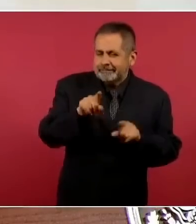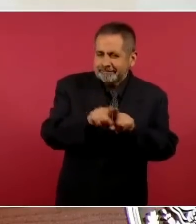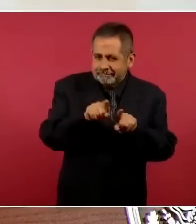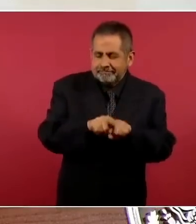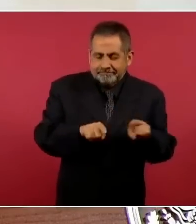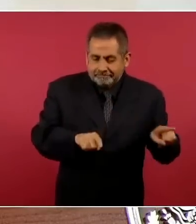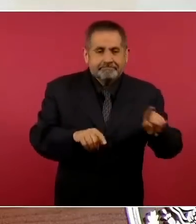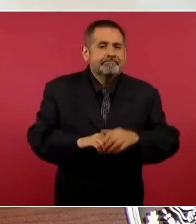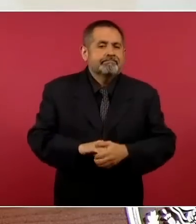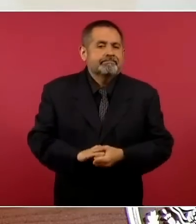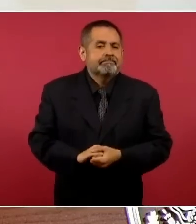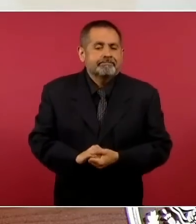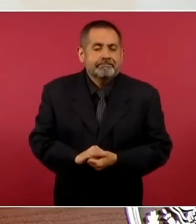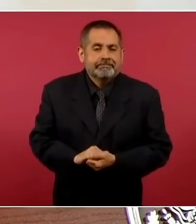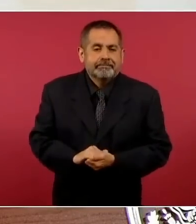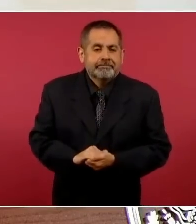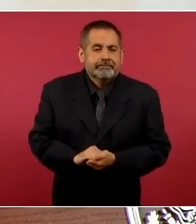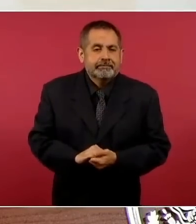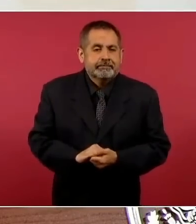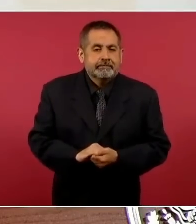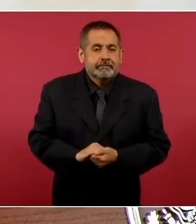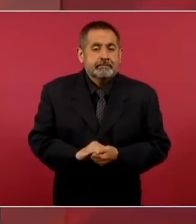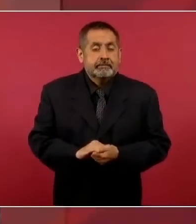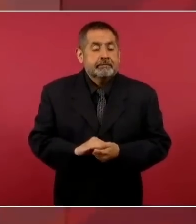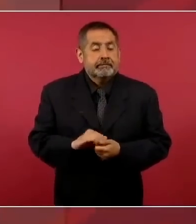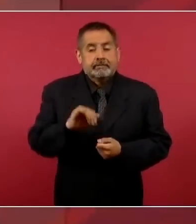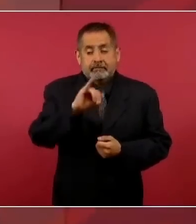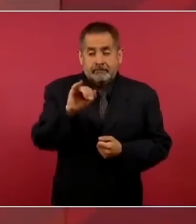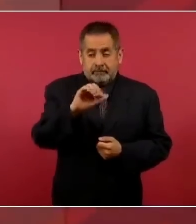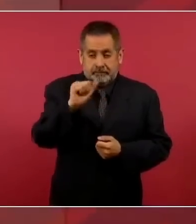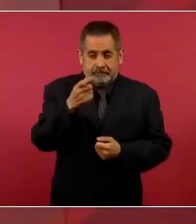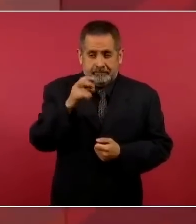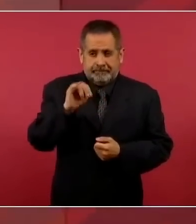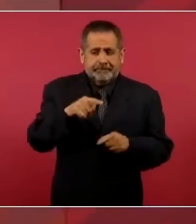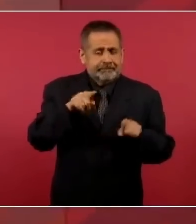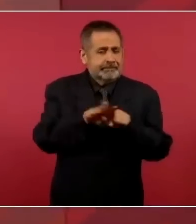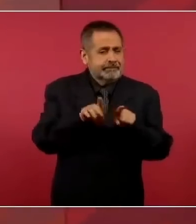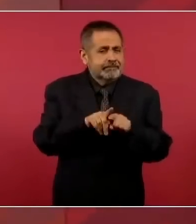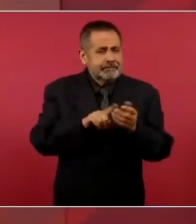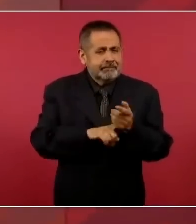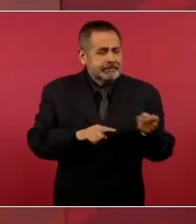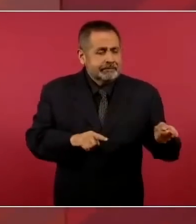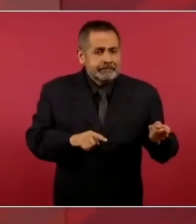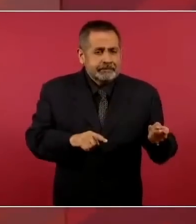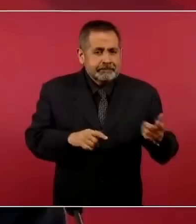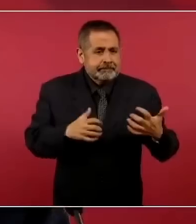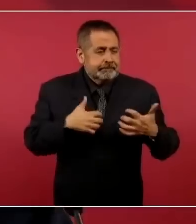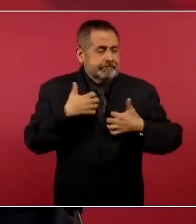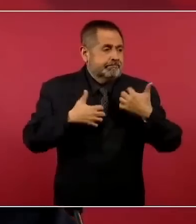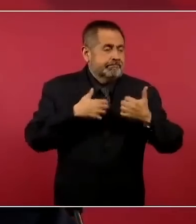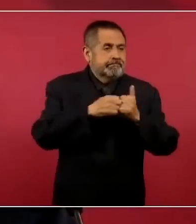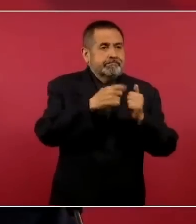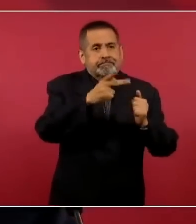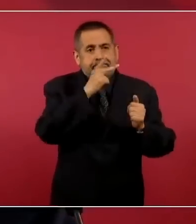hijo. Y el Joaquín estaba, porque me lo estaba contando el papá,